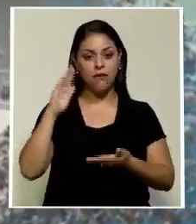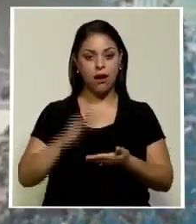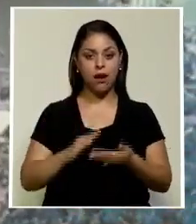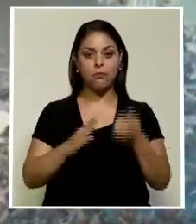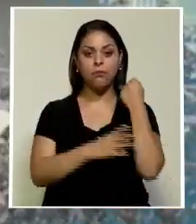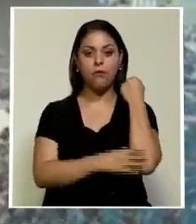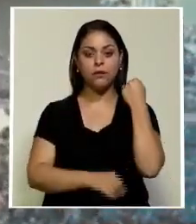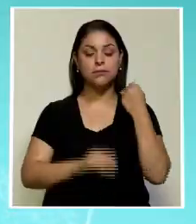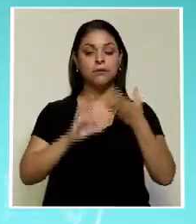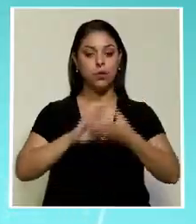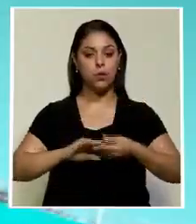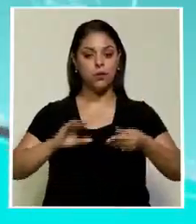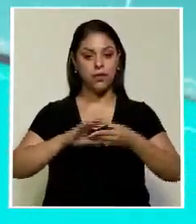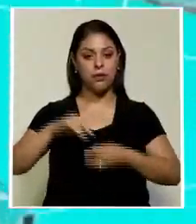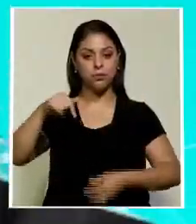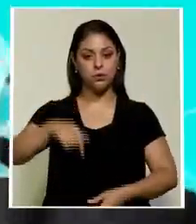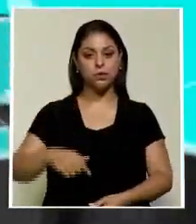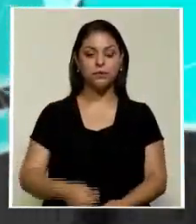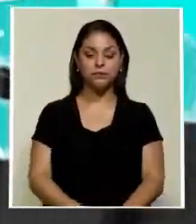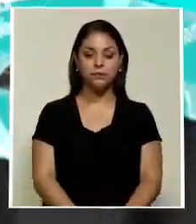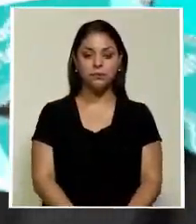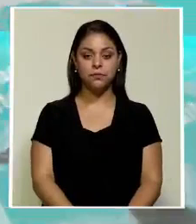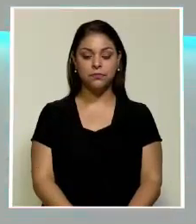esta edición.